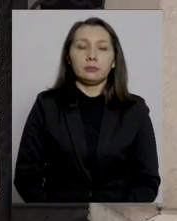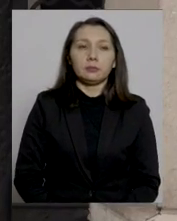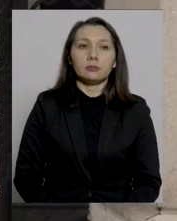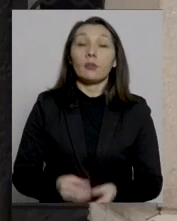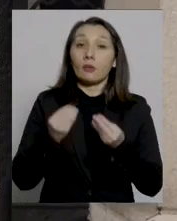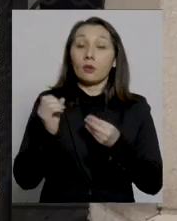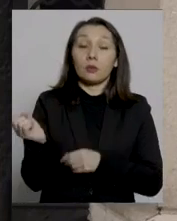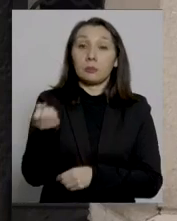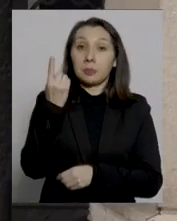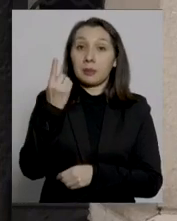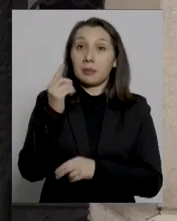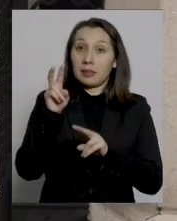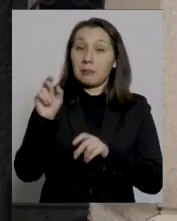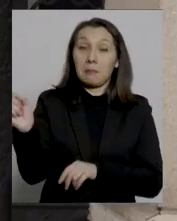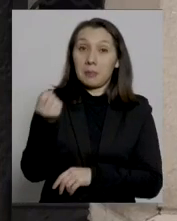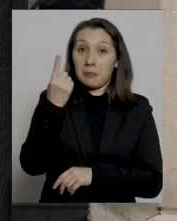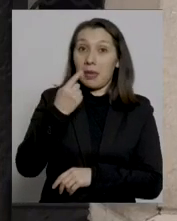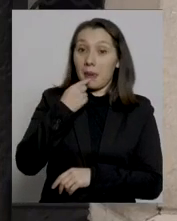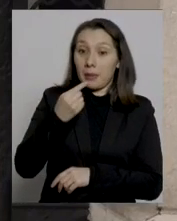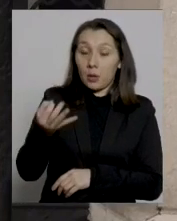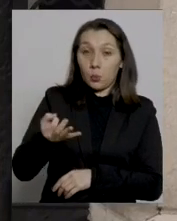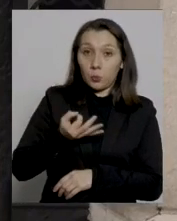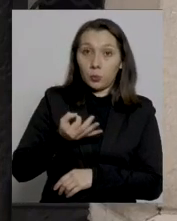Bueno, en primer lugar, respecto a la primera pregunta,